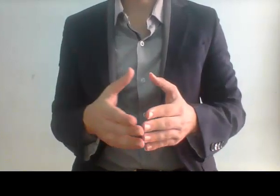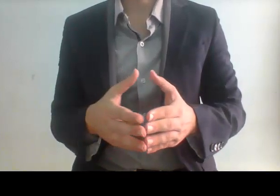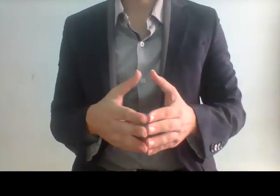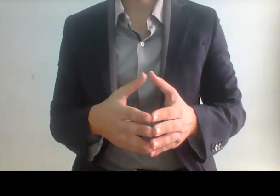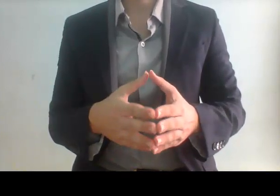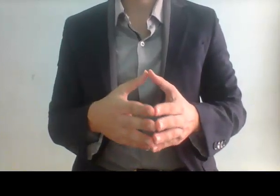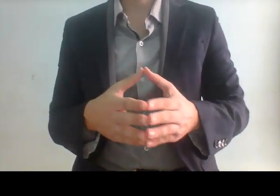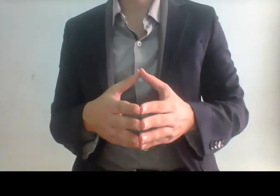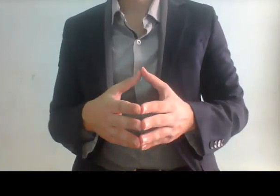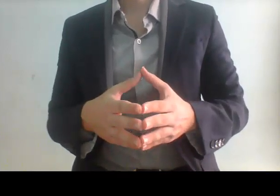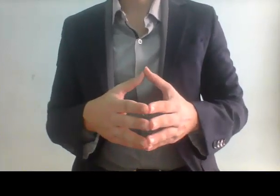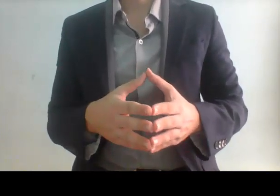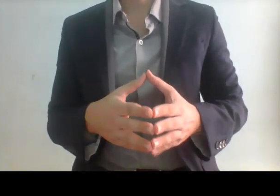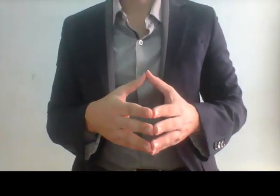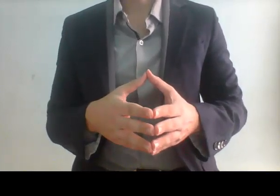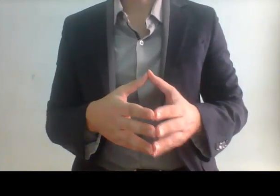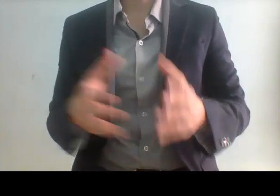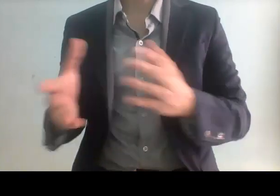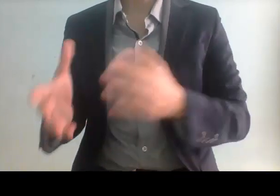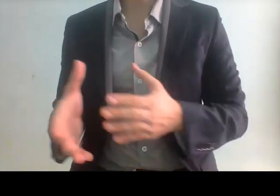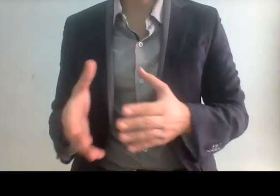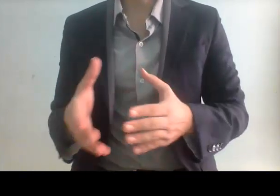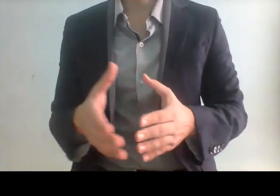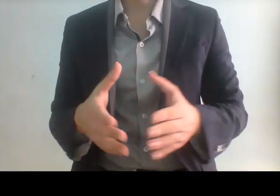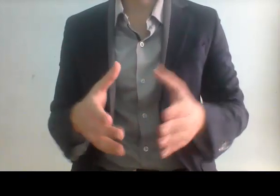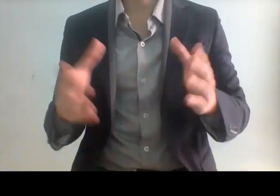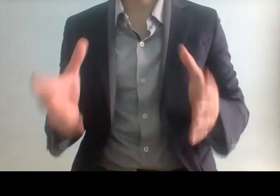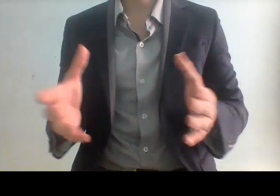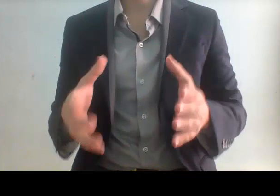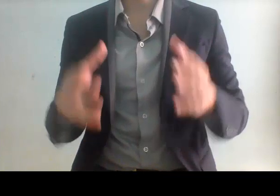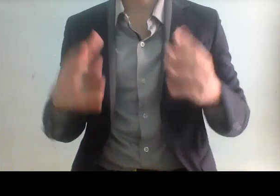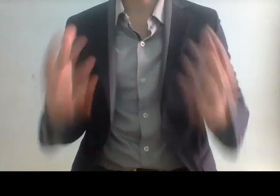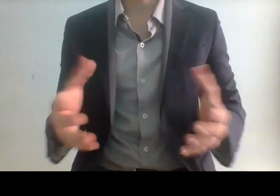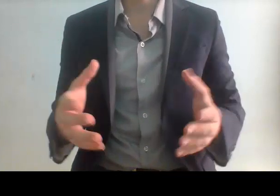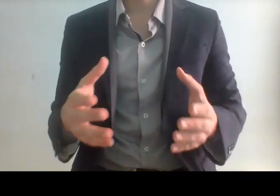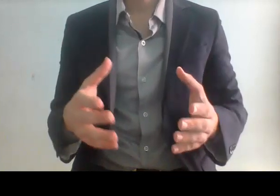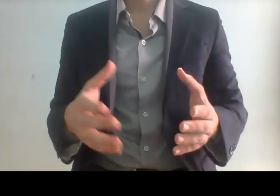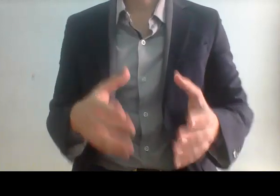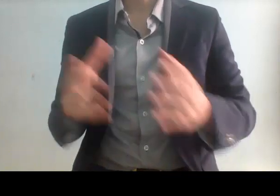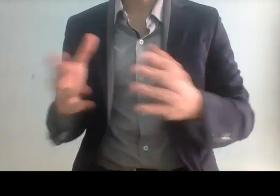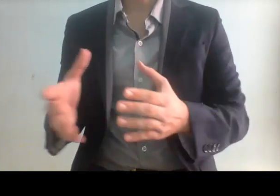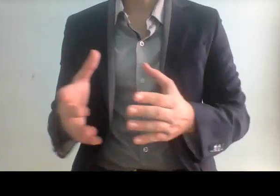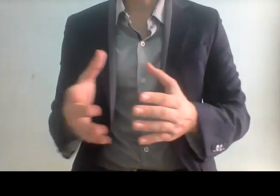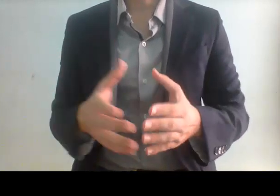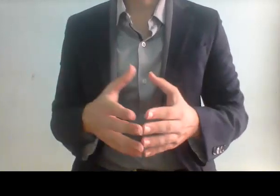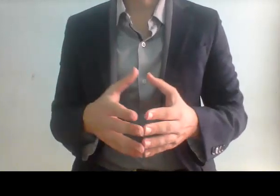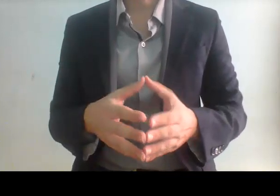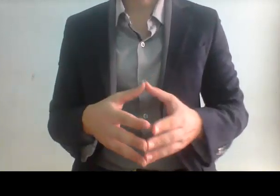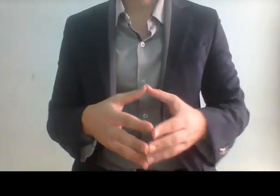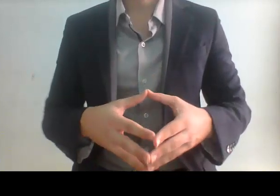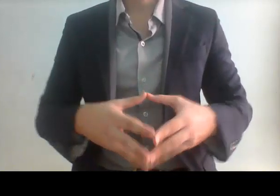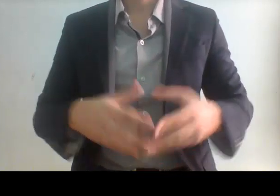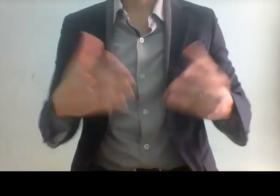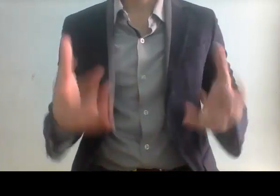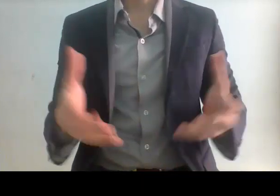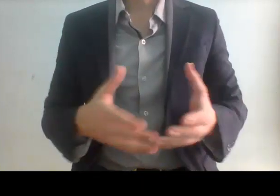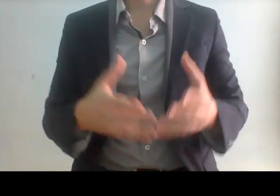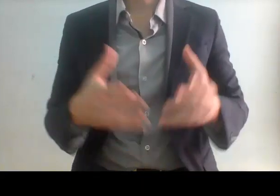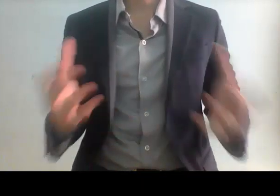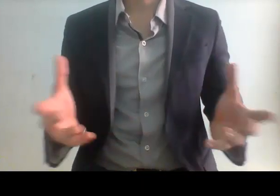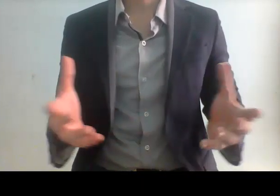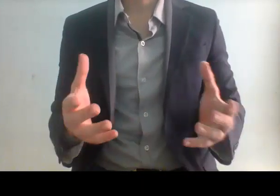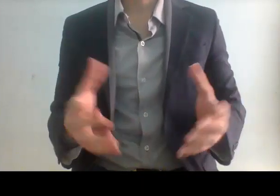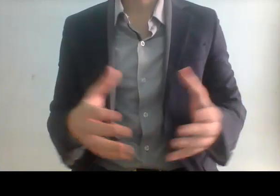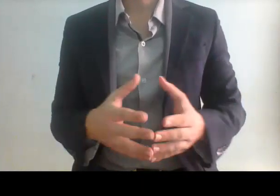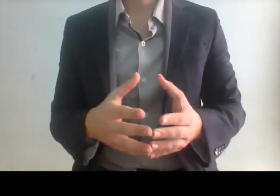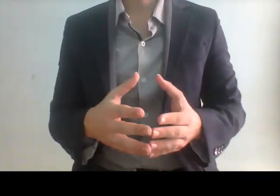una situación no tan con enfermedades crónicas degenerativas que le generen ciertos problemas al estar en contacto con este virus y entonces no